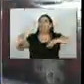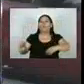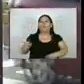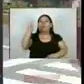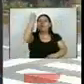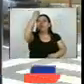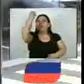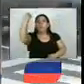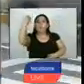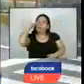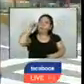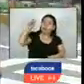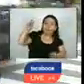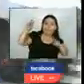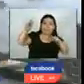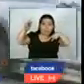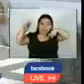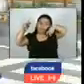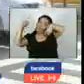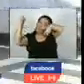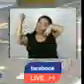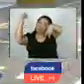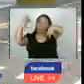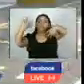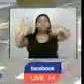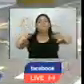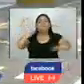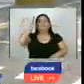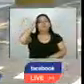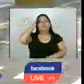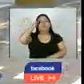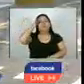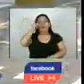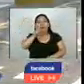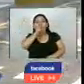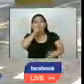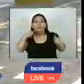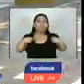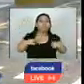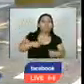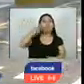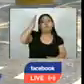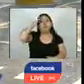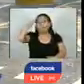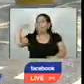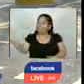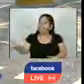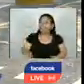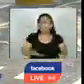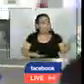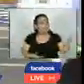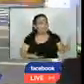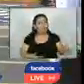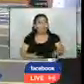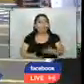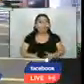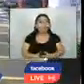para que el peatón pueda cruzar la calle. Pero por el momento son gestores de tráfico los que están realizando esta